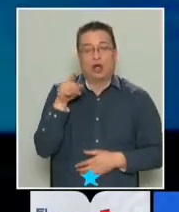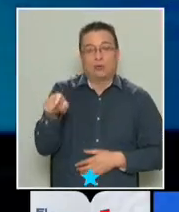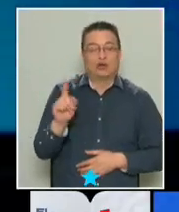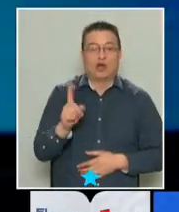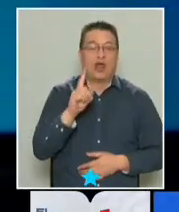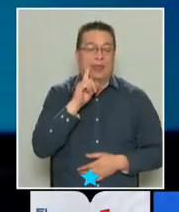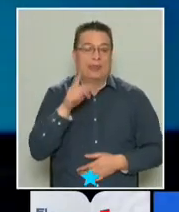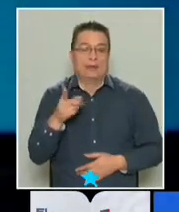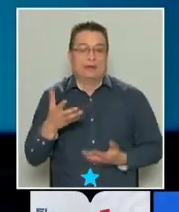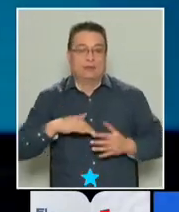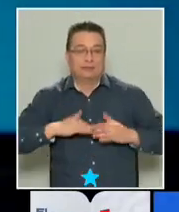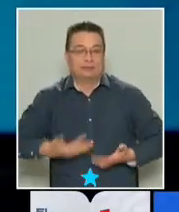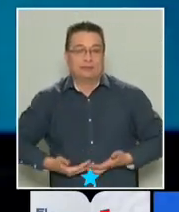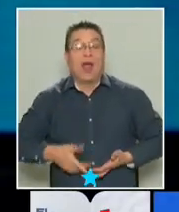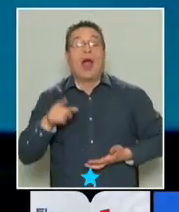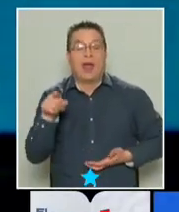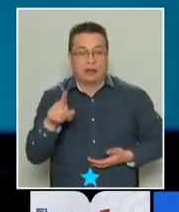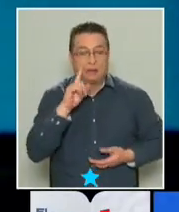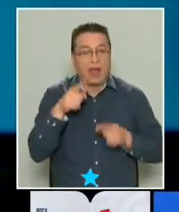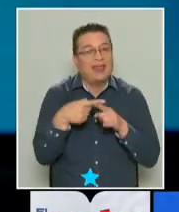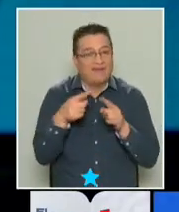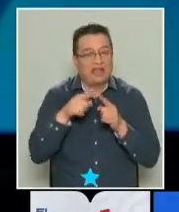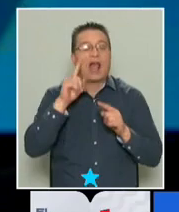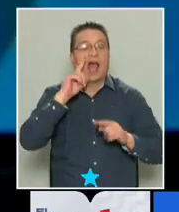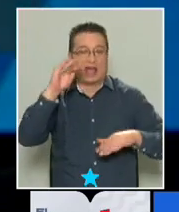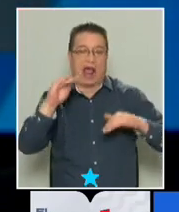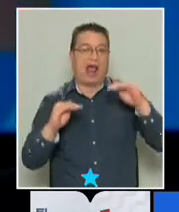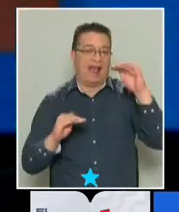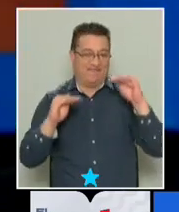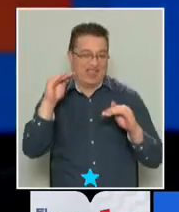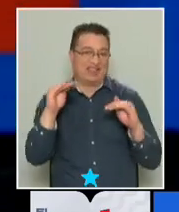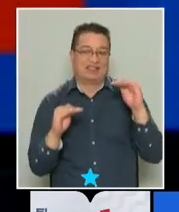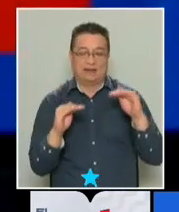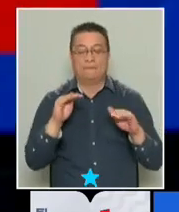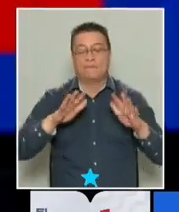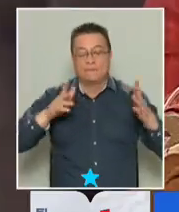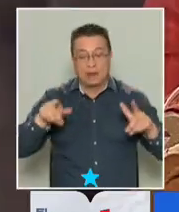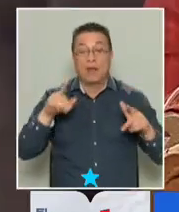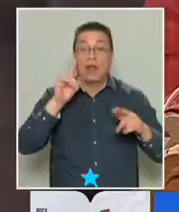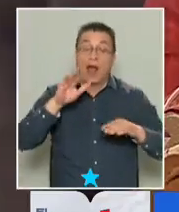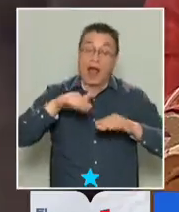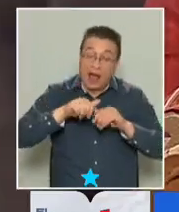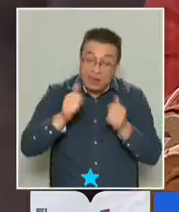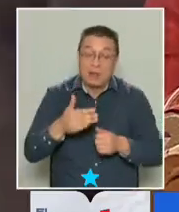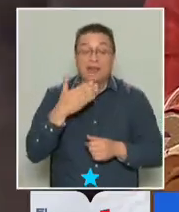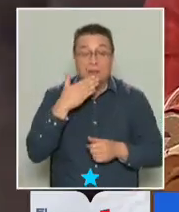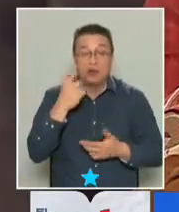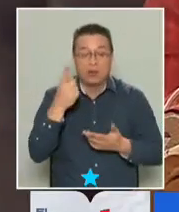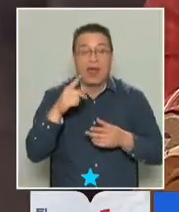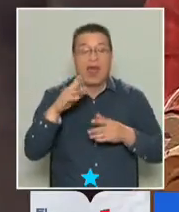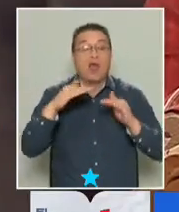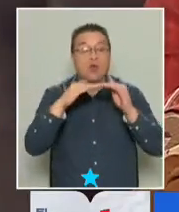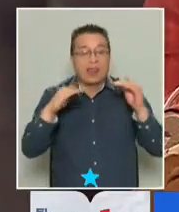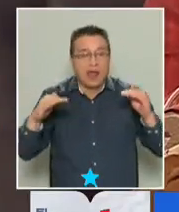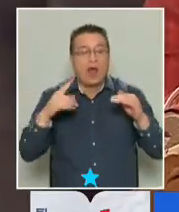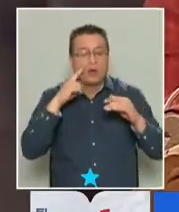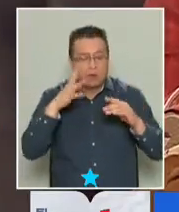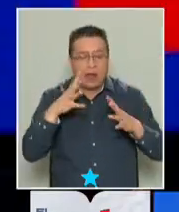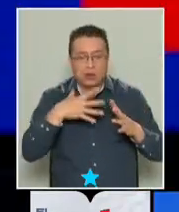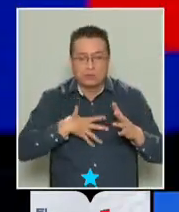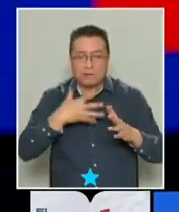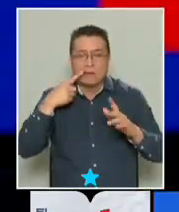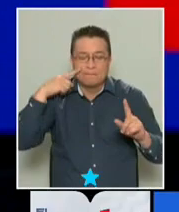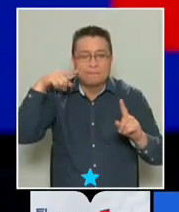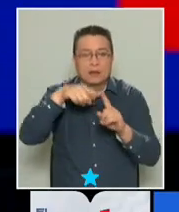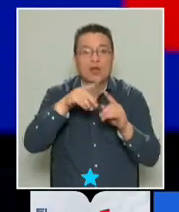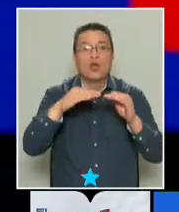entonces hay cierta espacio para la diferencia también pero además hay una dimensión de la igualdad que es bastante más ambiciosa que no